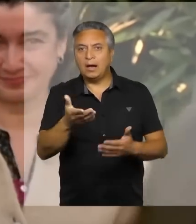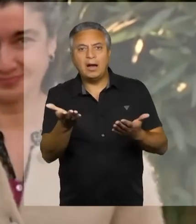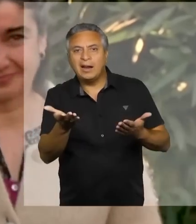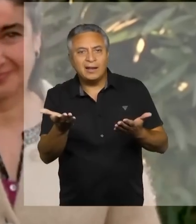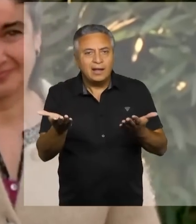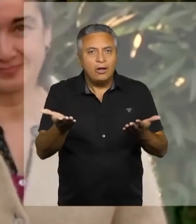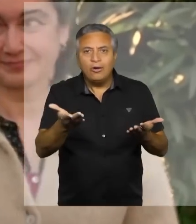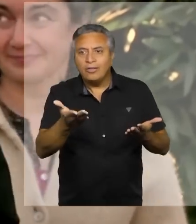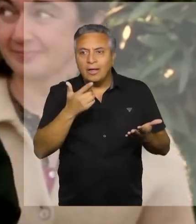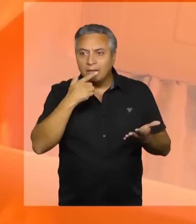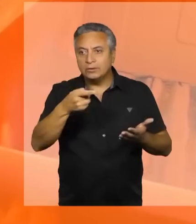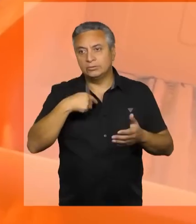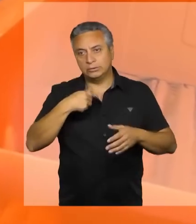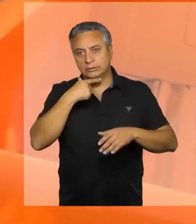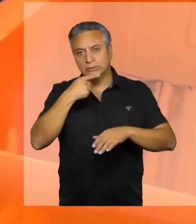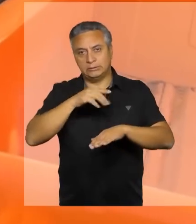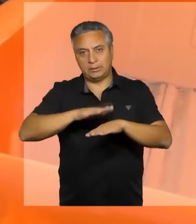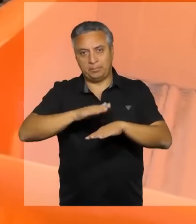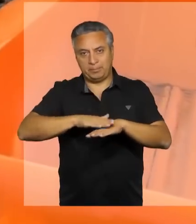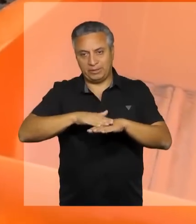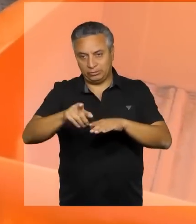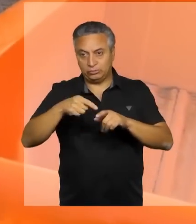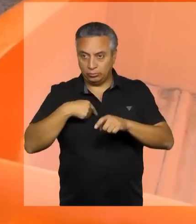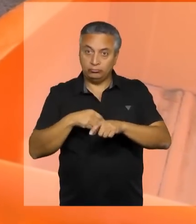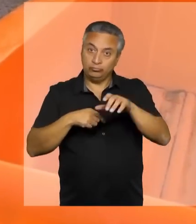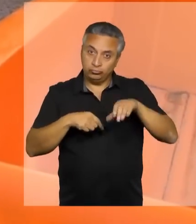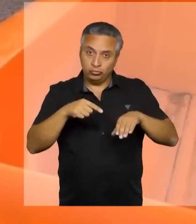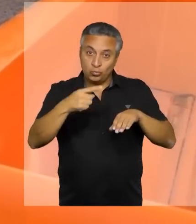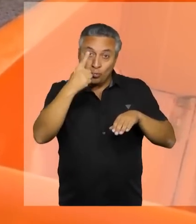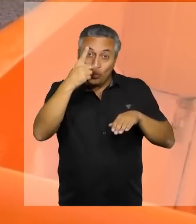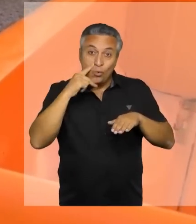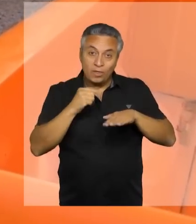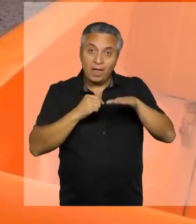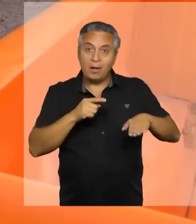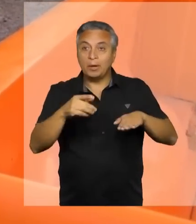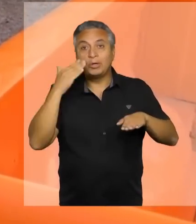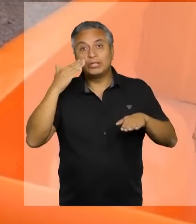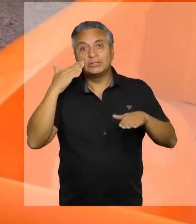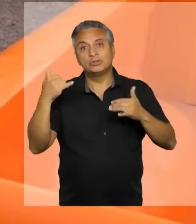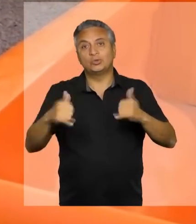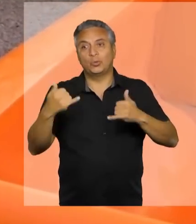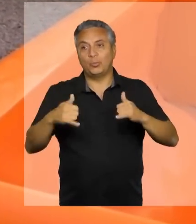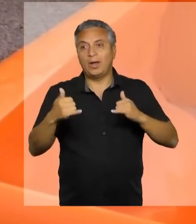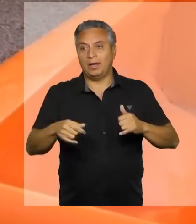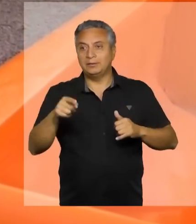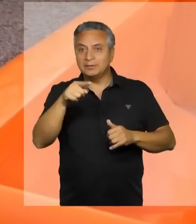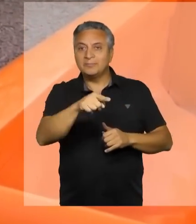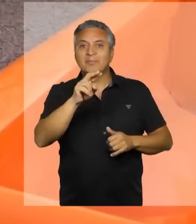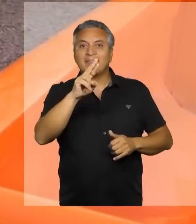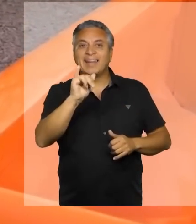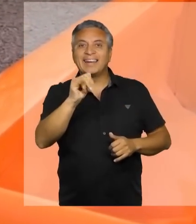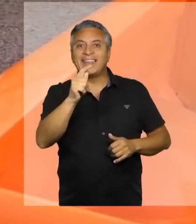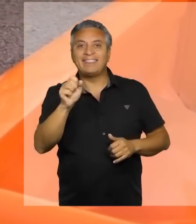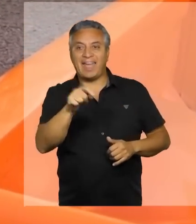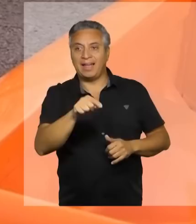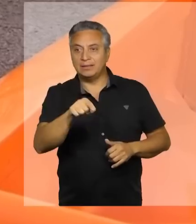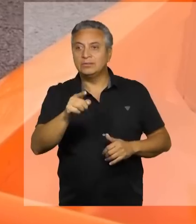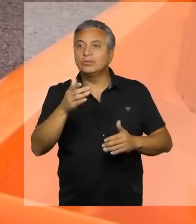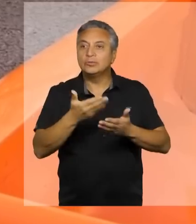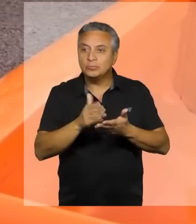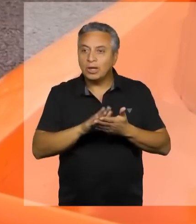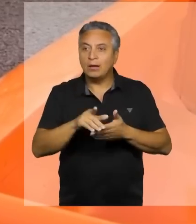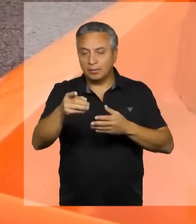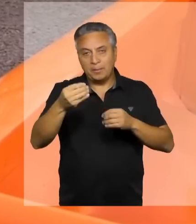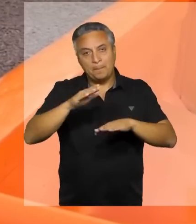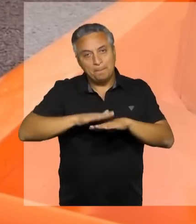Te quería pedir permiso para instalarnos acá por hoy día, para que los niños jueguen. Ella es Rita. Hola, ¿cómo le va? Bien,